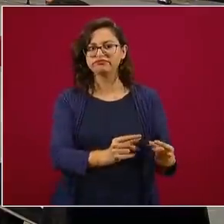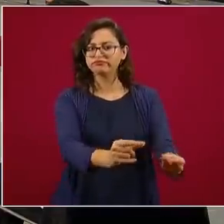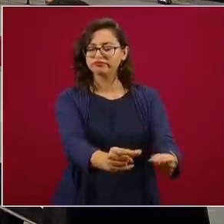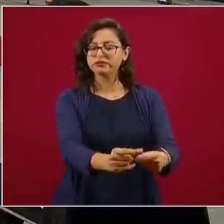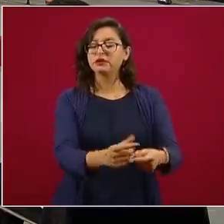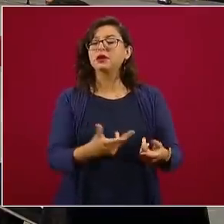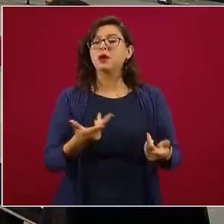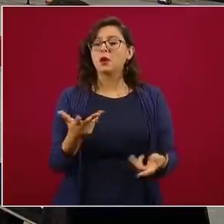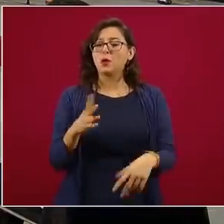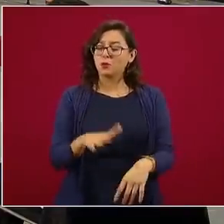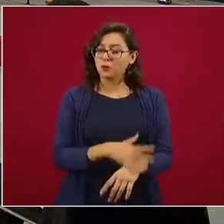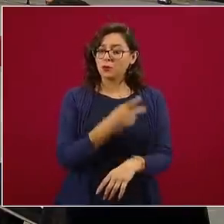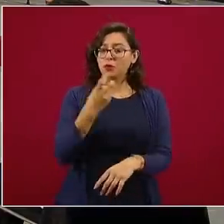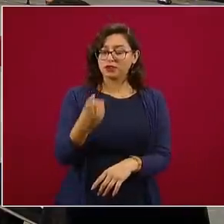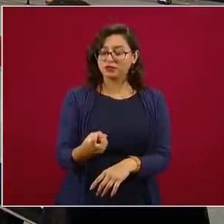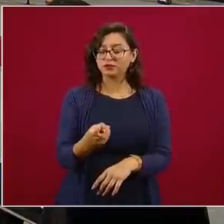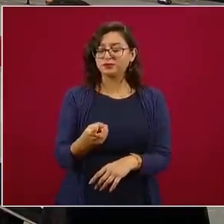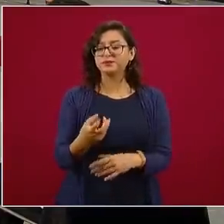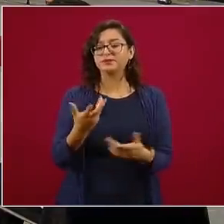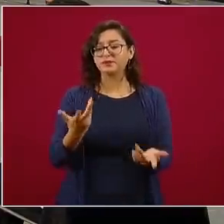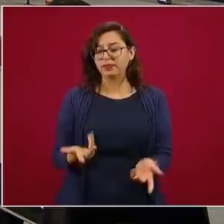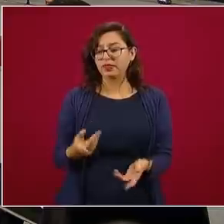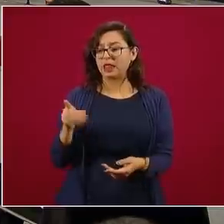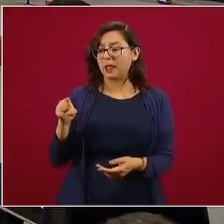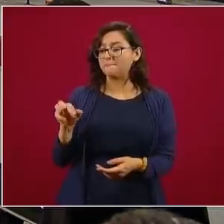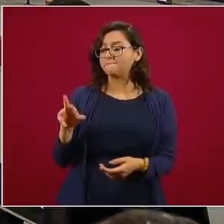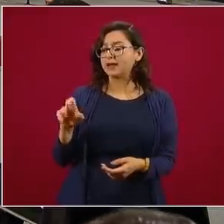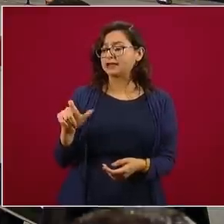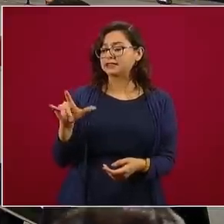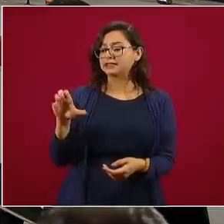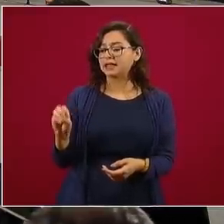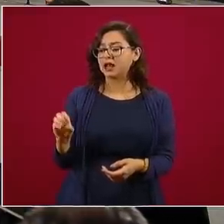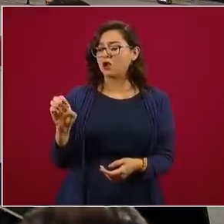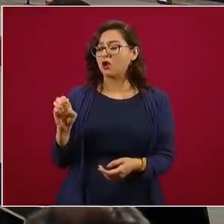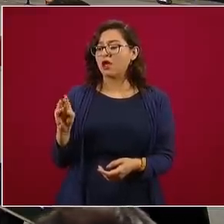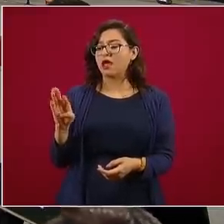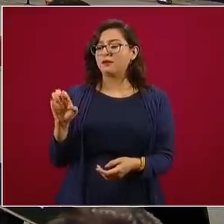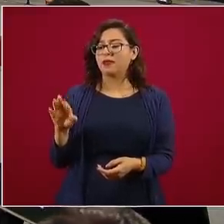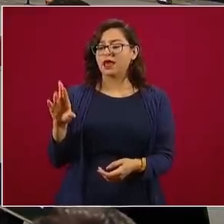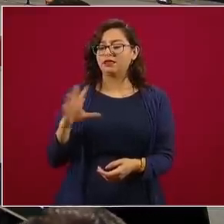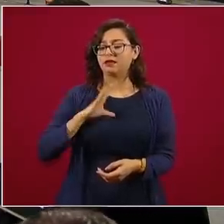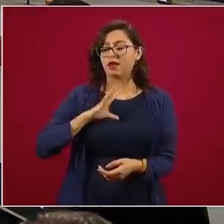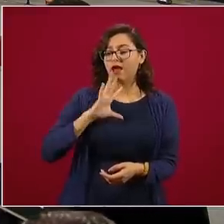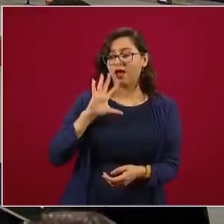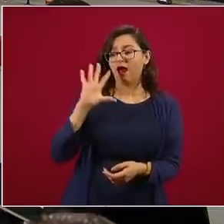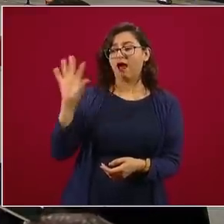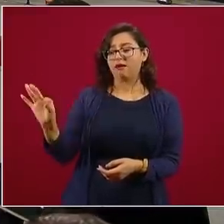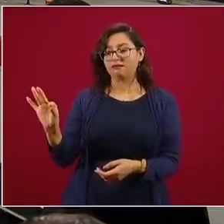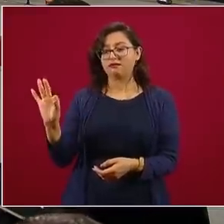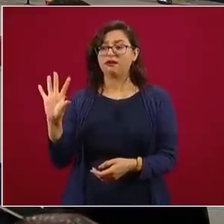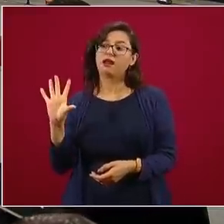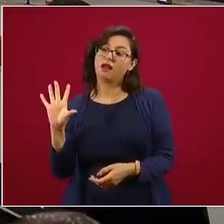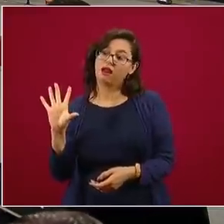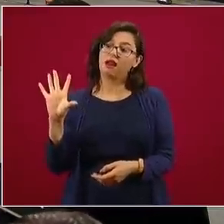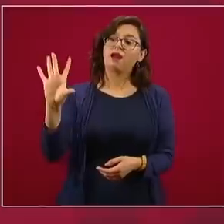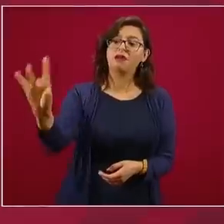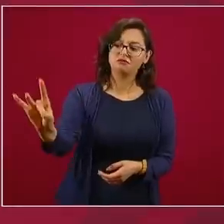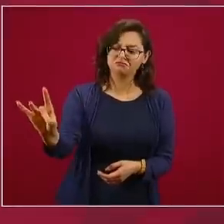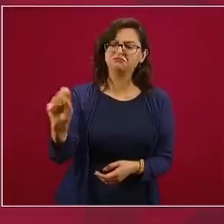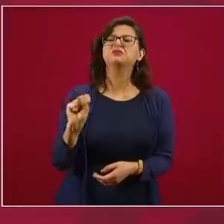que a través de Marcelo Ebrard le informamos al ingeniero Slim que nosotros estábamos de